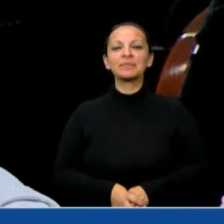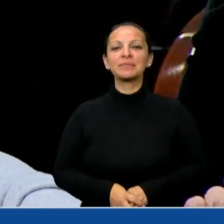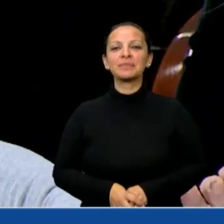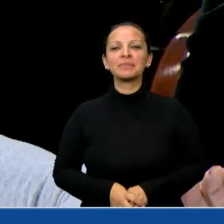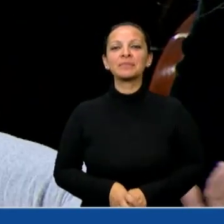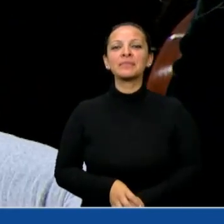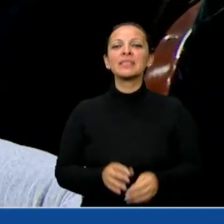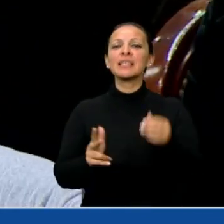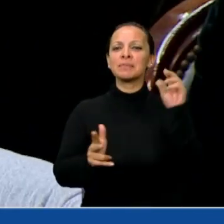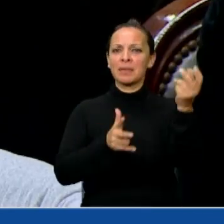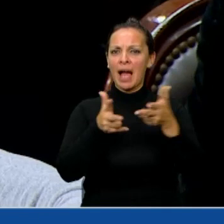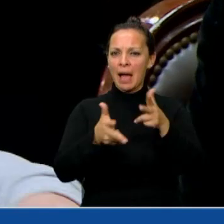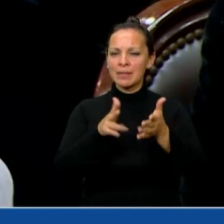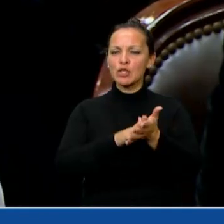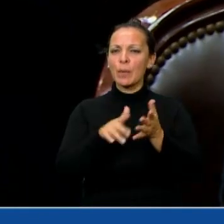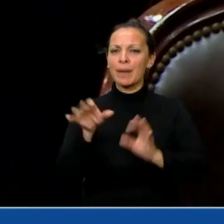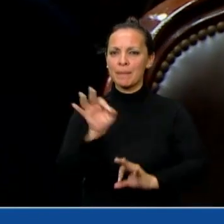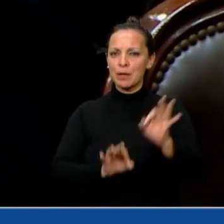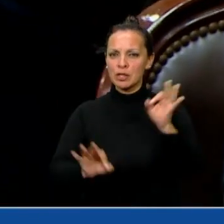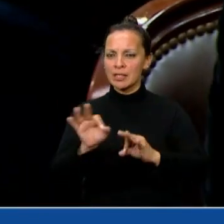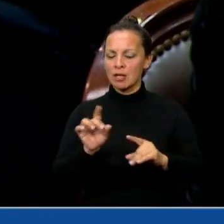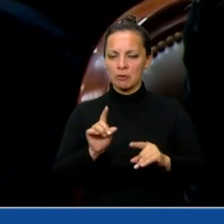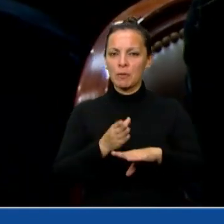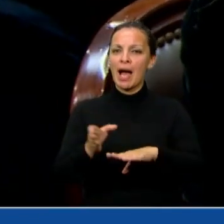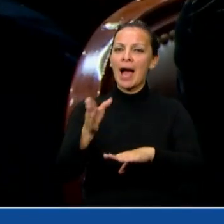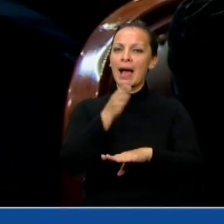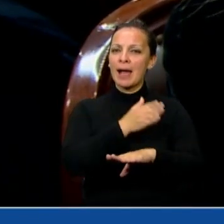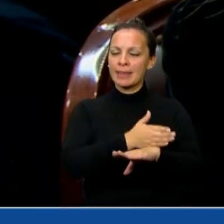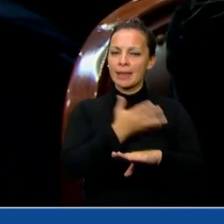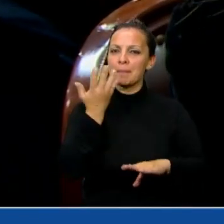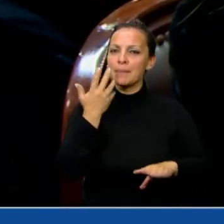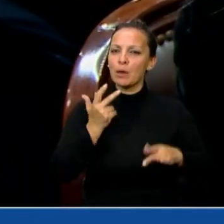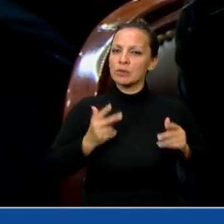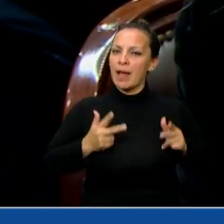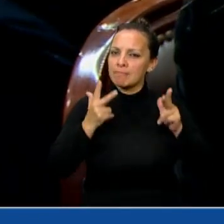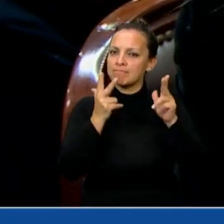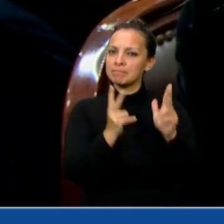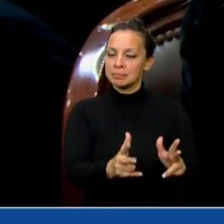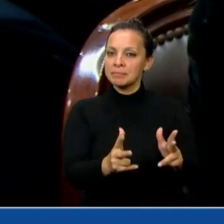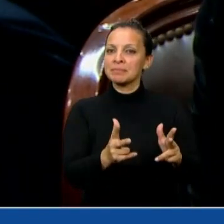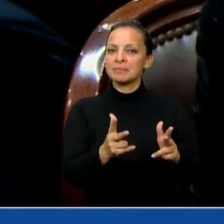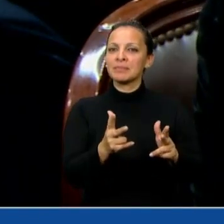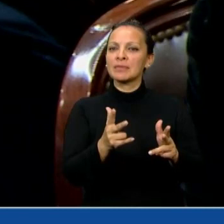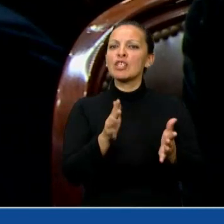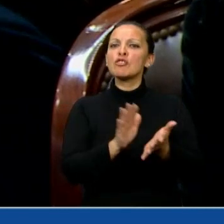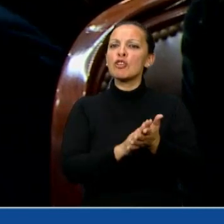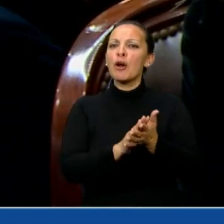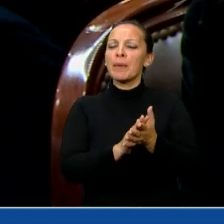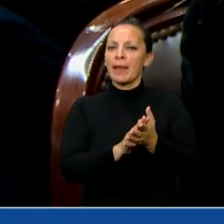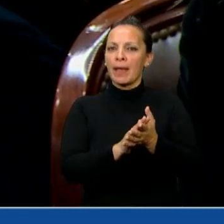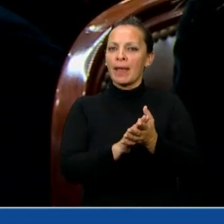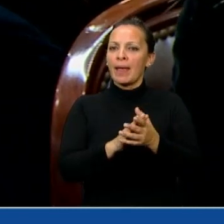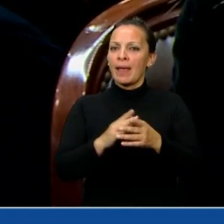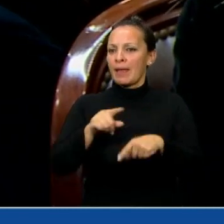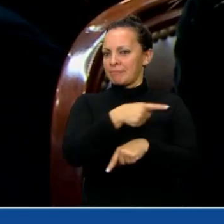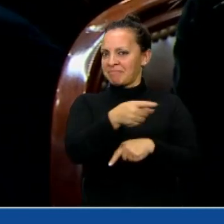Antes de abordar el proyecto, la verdad que quisiera decir algo con respecto a lo dicho acá antes